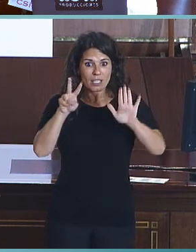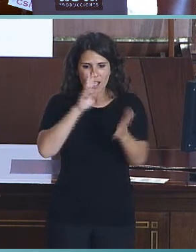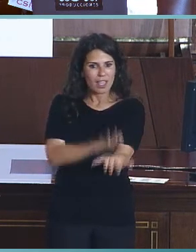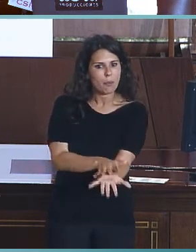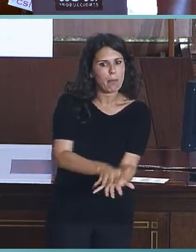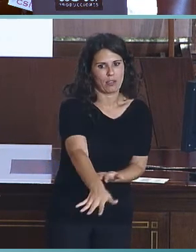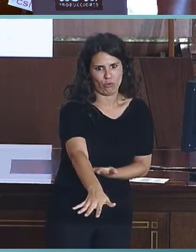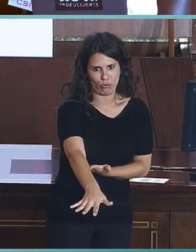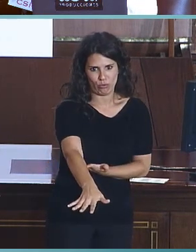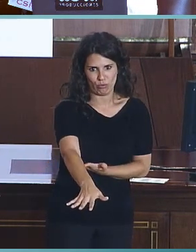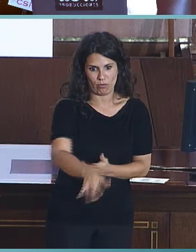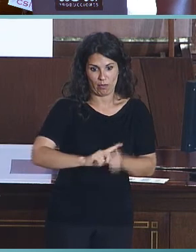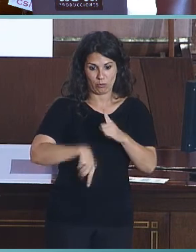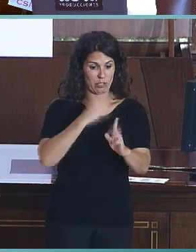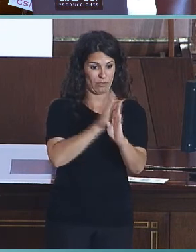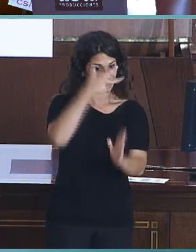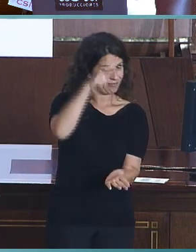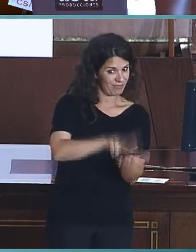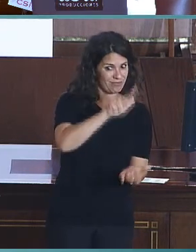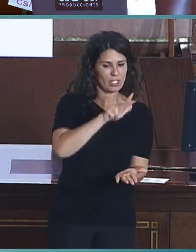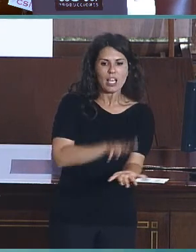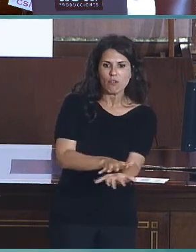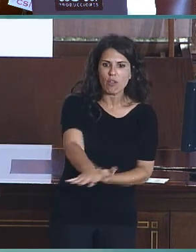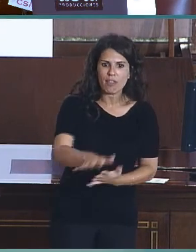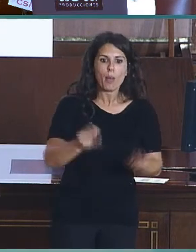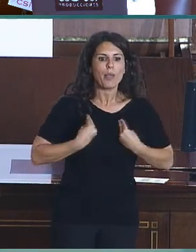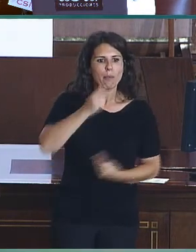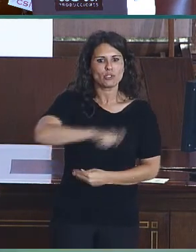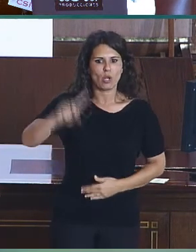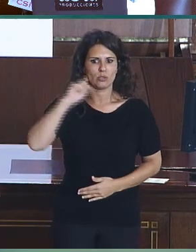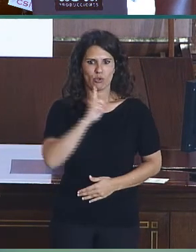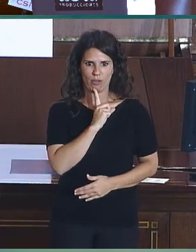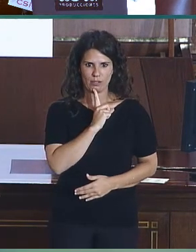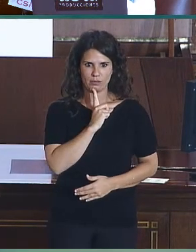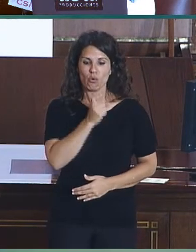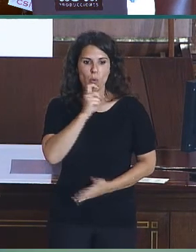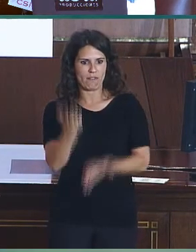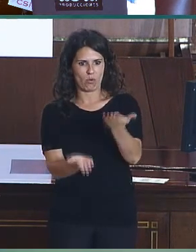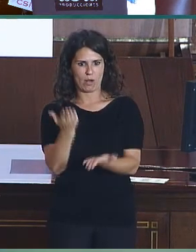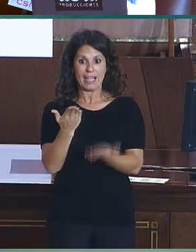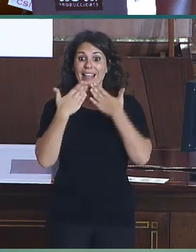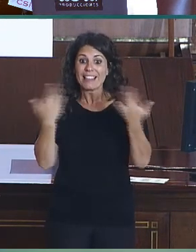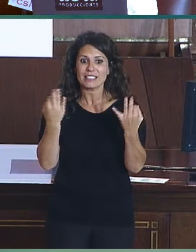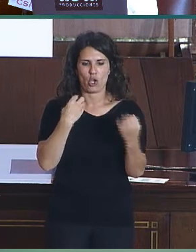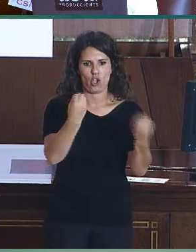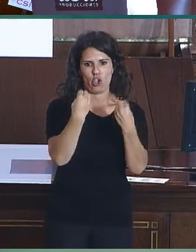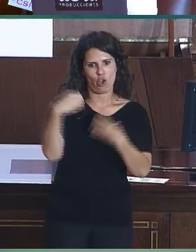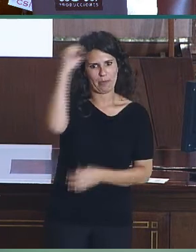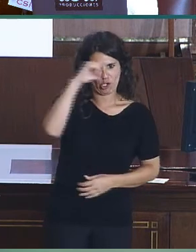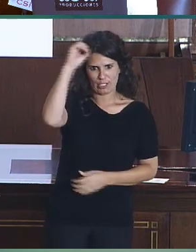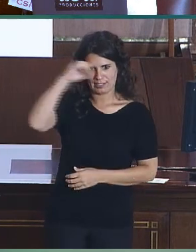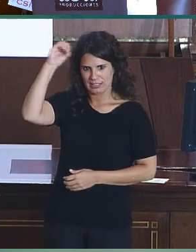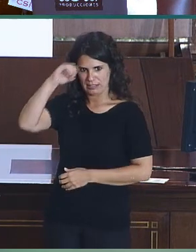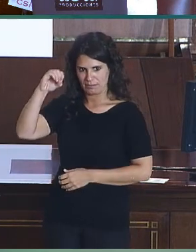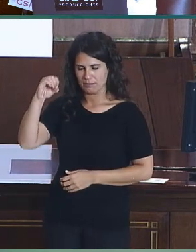las condiciones de vida de las personas sordas a través justamente de sus opiniones. Al principio íbamos a